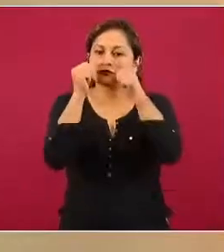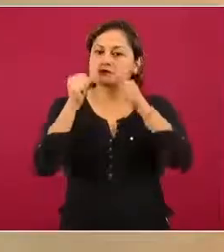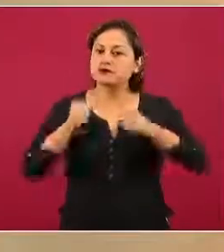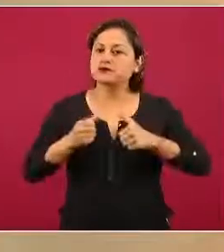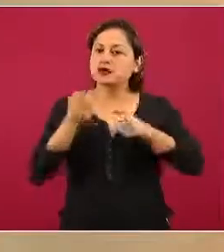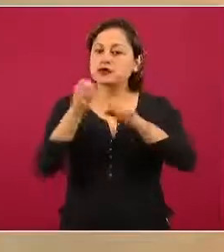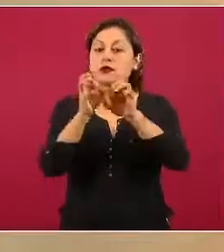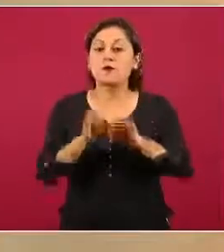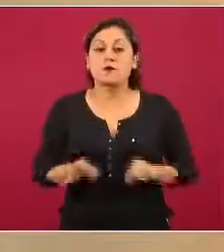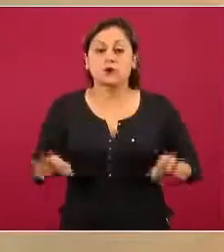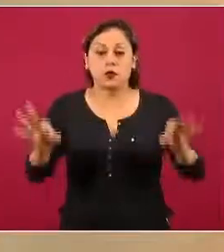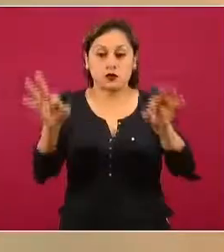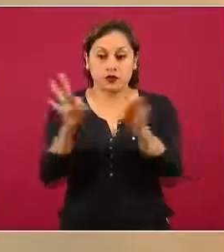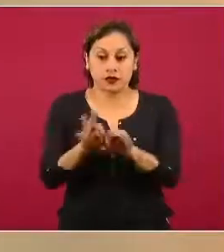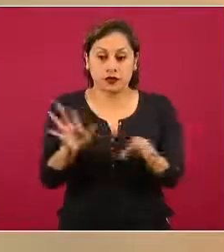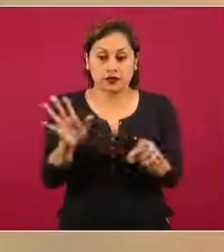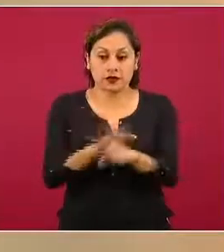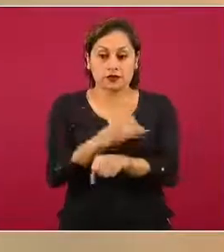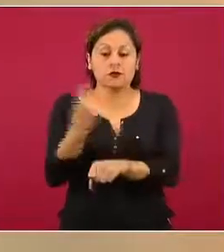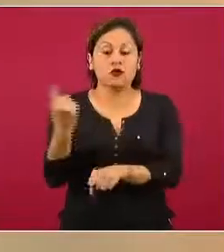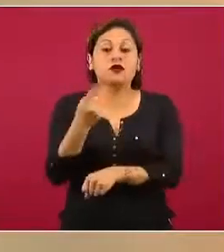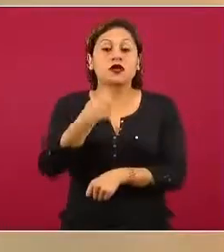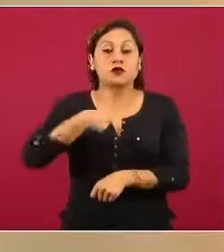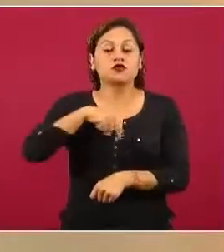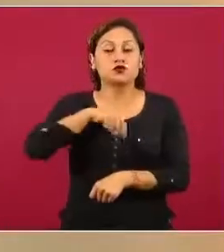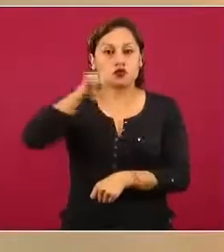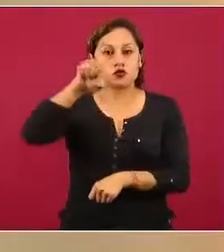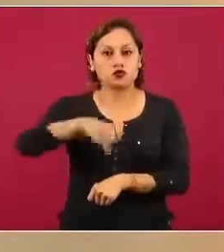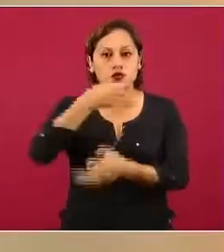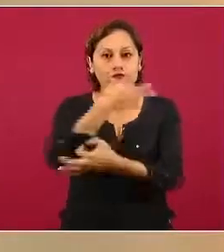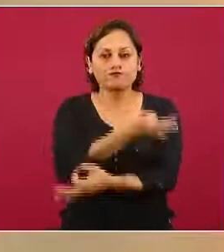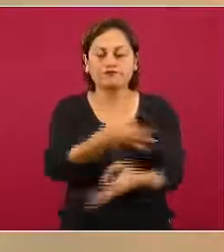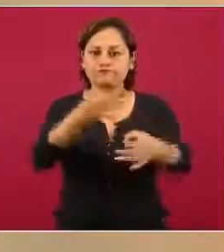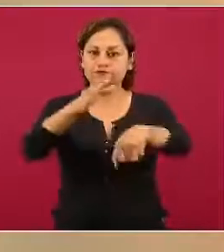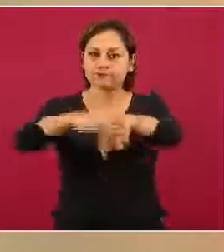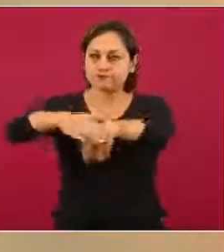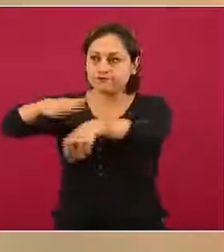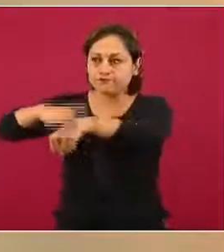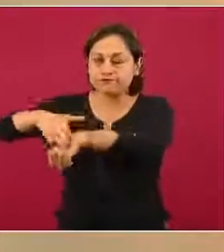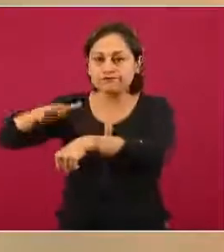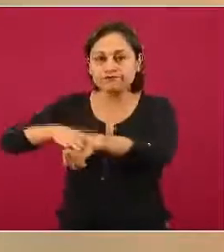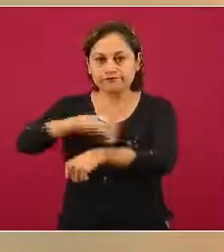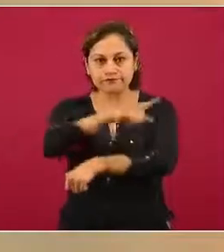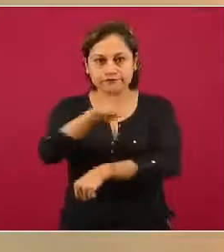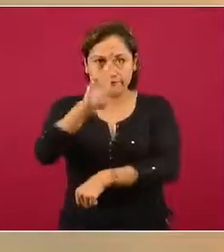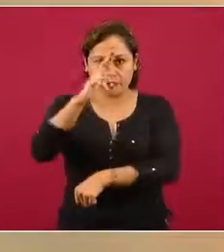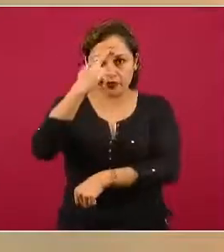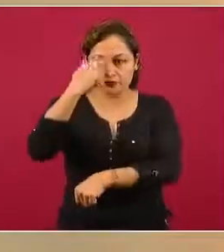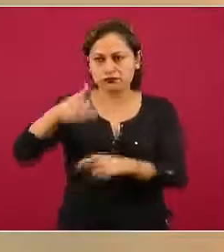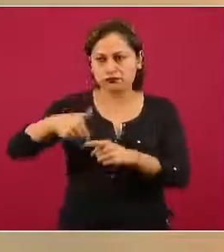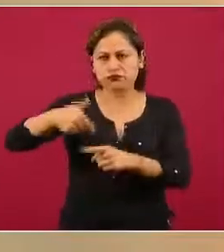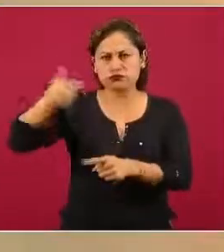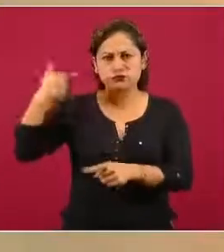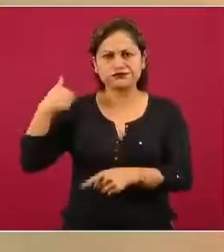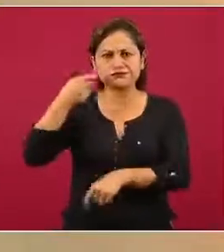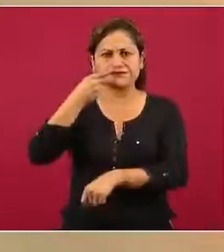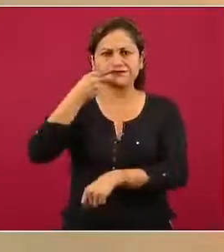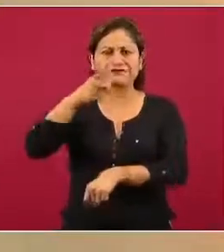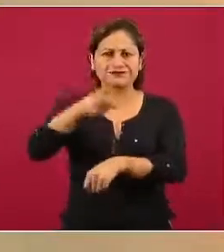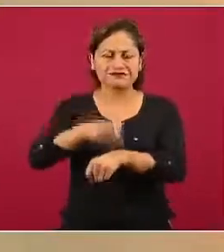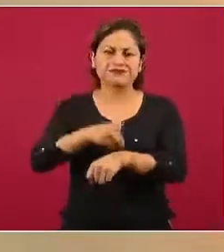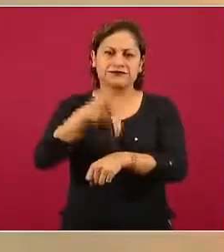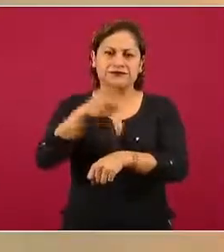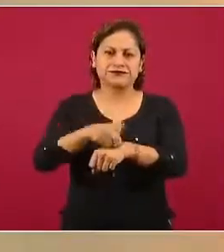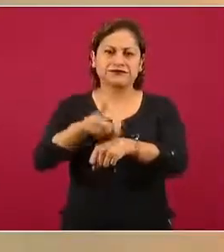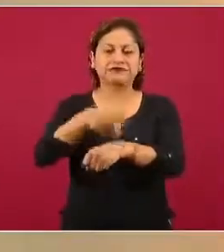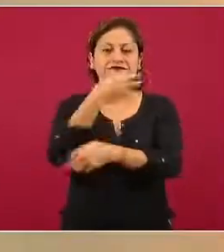detalle que queremos enfatizar el día de hoy, que hemos enfatizado en los últimos días. Es importantísimo